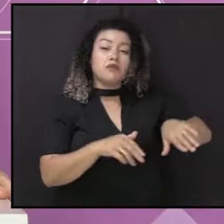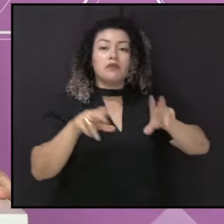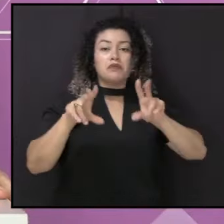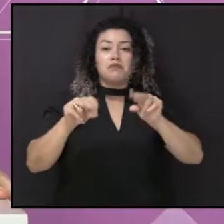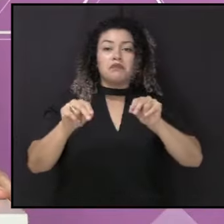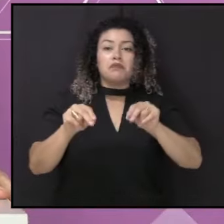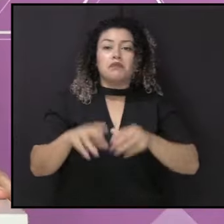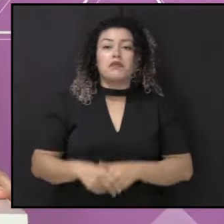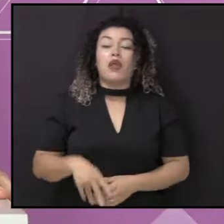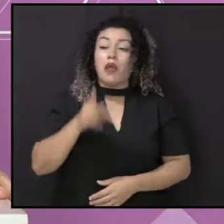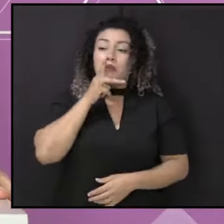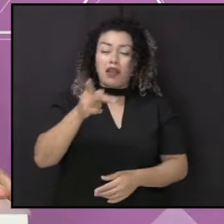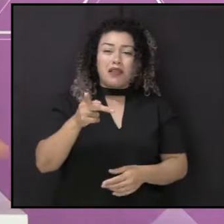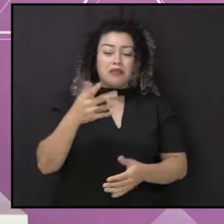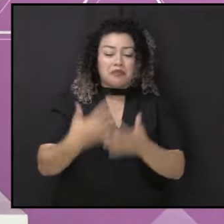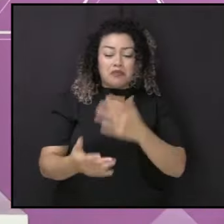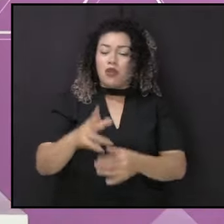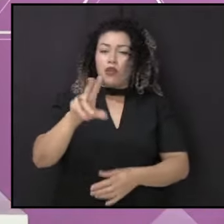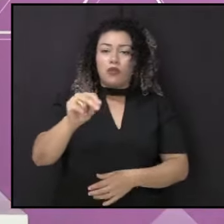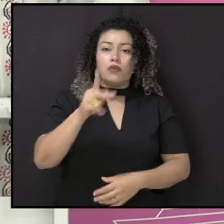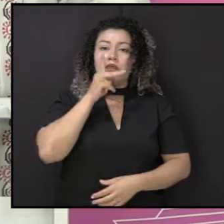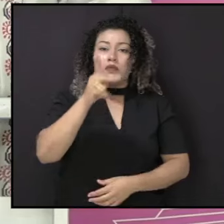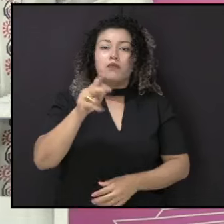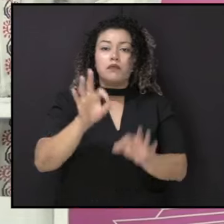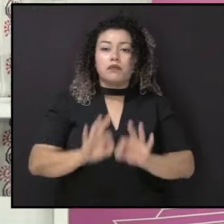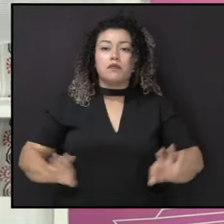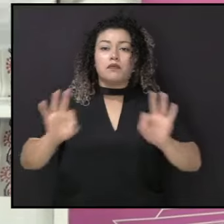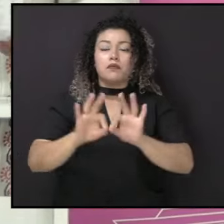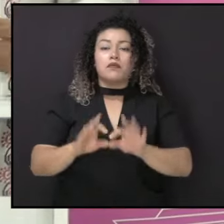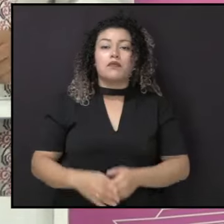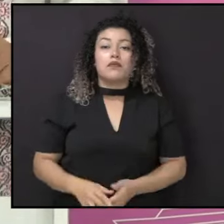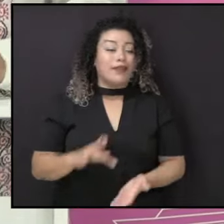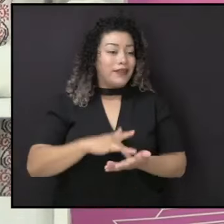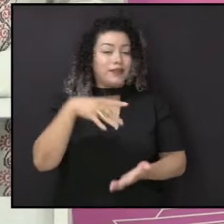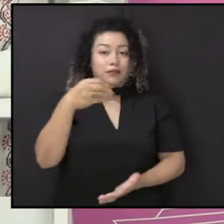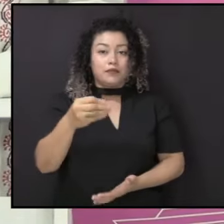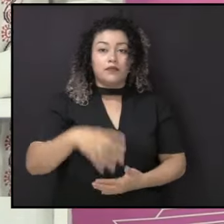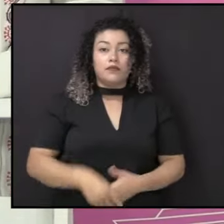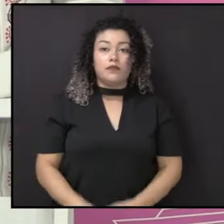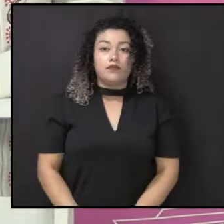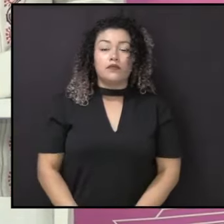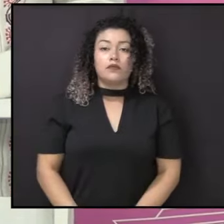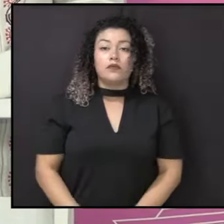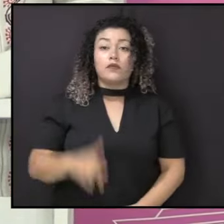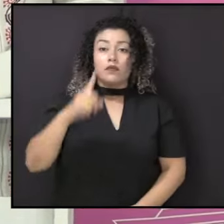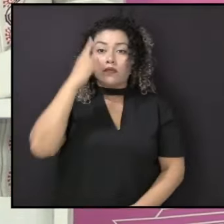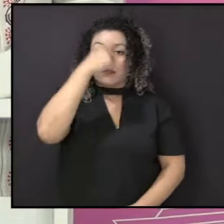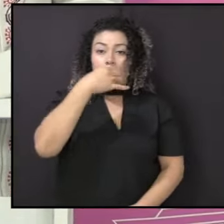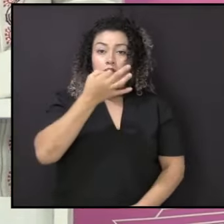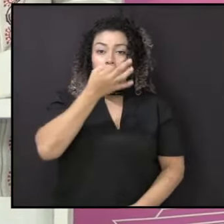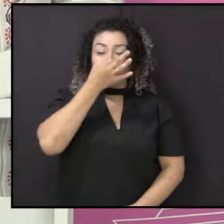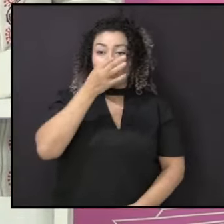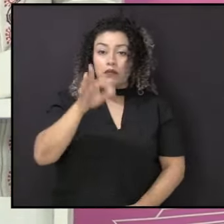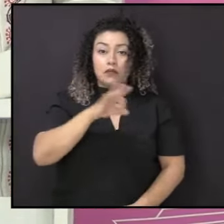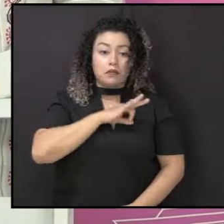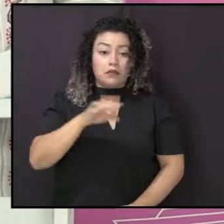bastan palabras, sino acciones. Muchas gracias. En el tiempo de contrarréplica, todavía tenemos un minuto. ¿Desean hacer uso